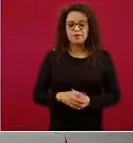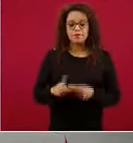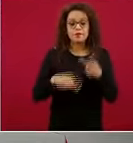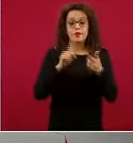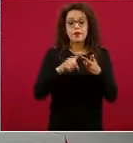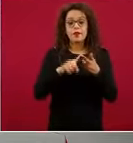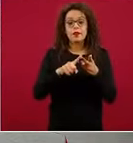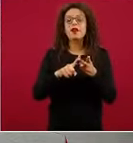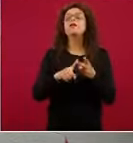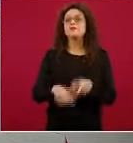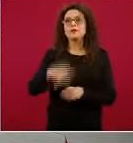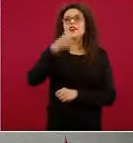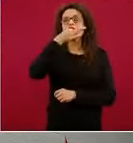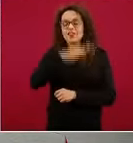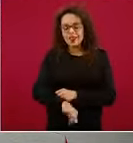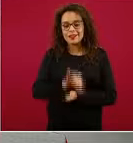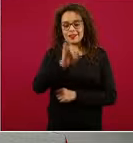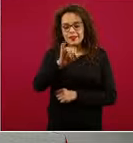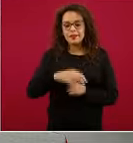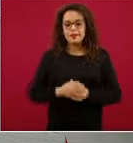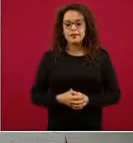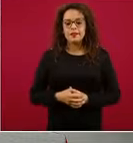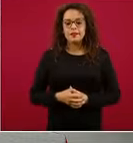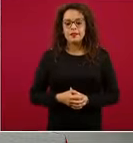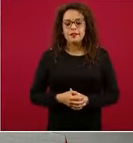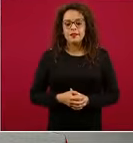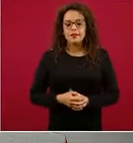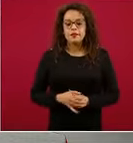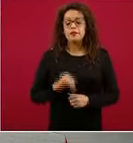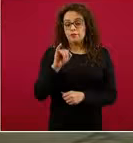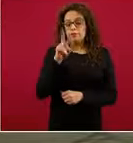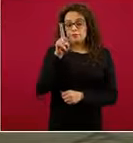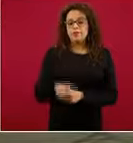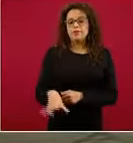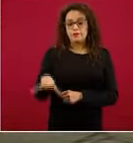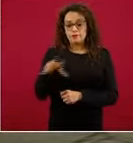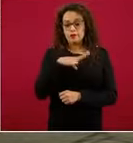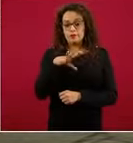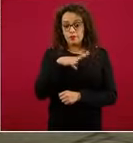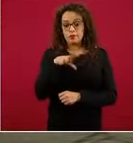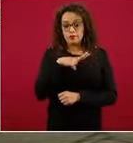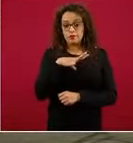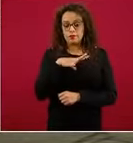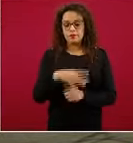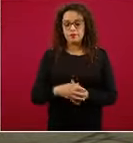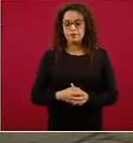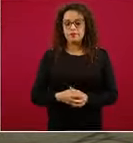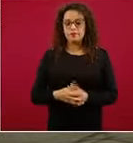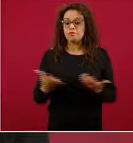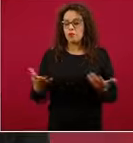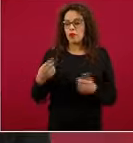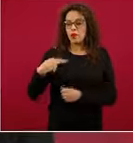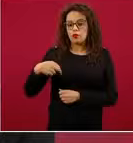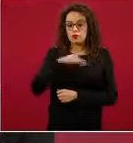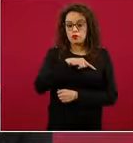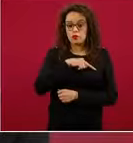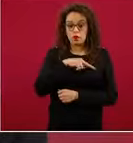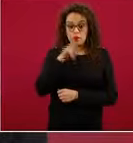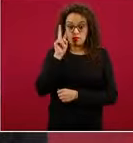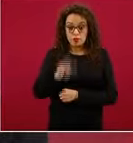Fiestas. Sí, efectivamente existe la percepción, realmente nosotros no la